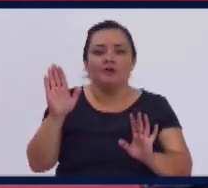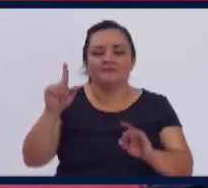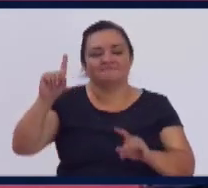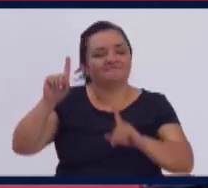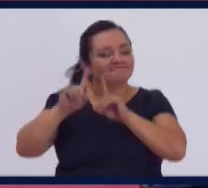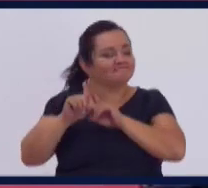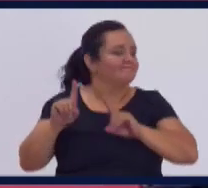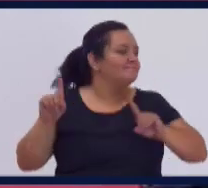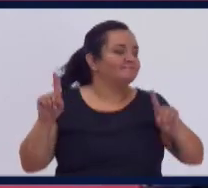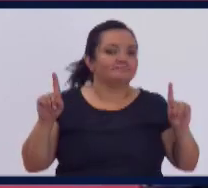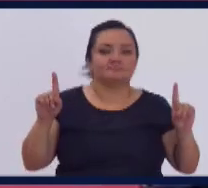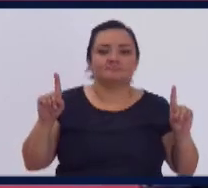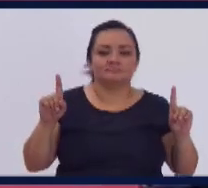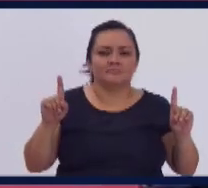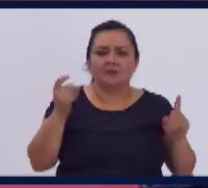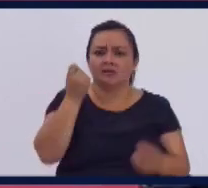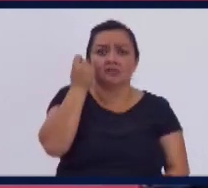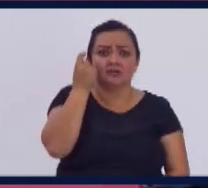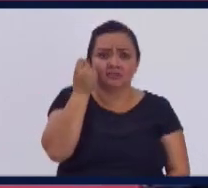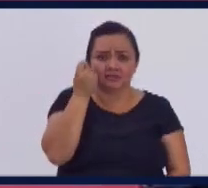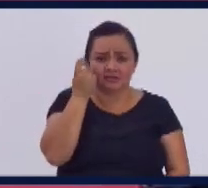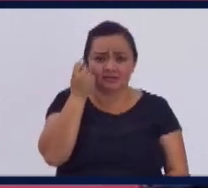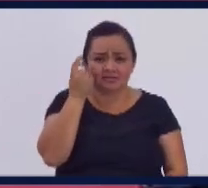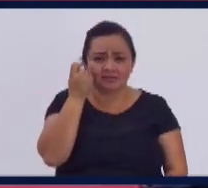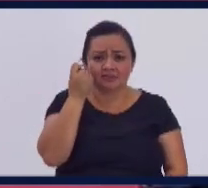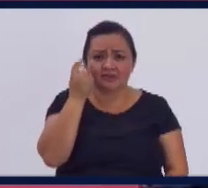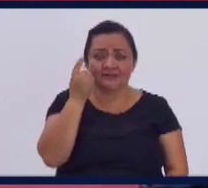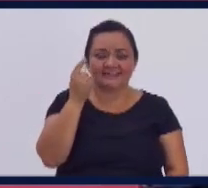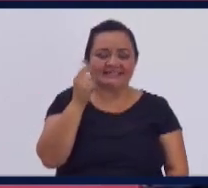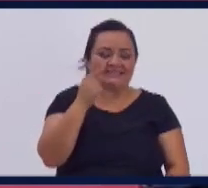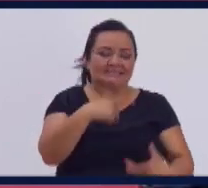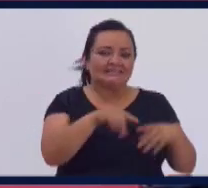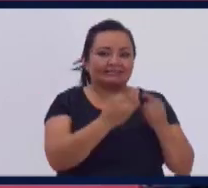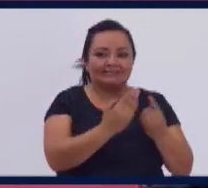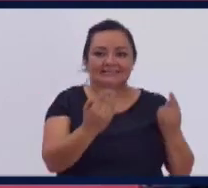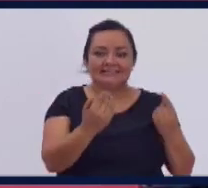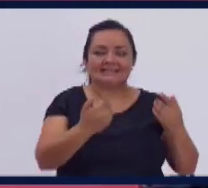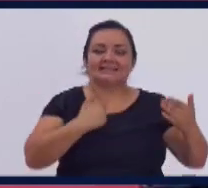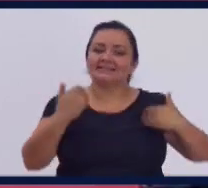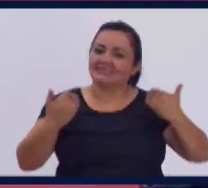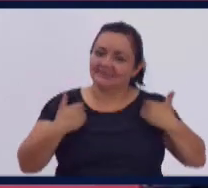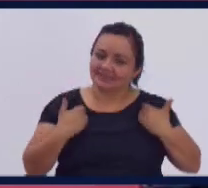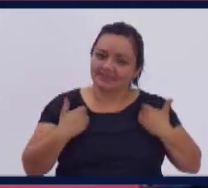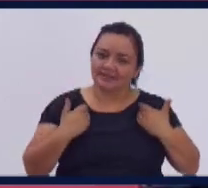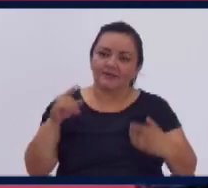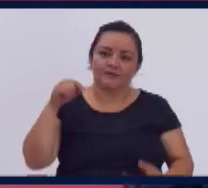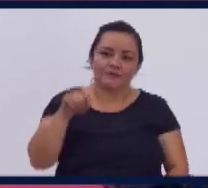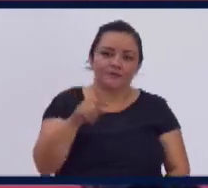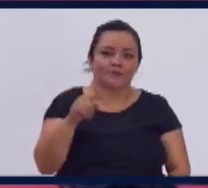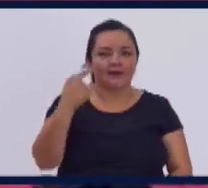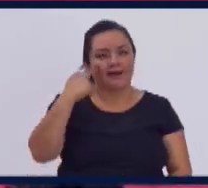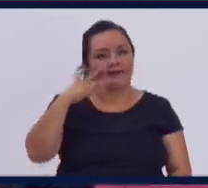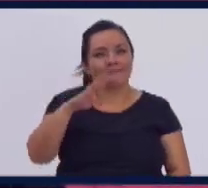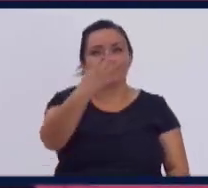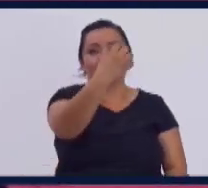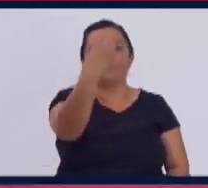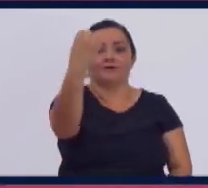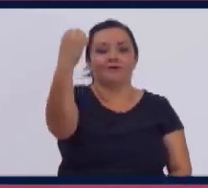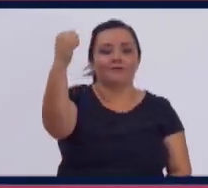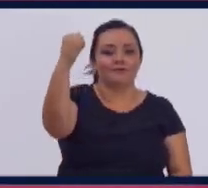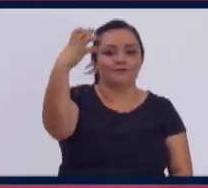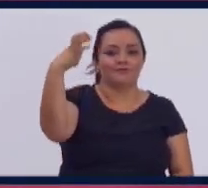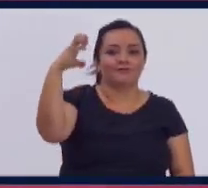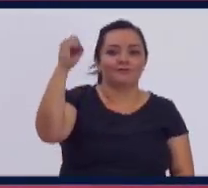ama. No entendió que en su contra hay un complot. Cuando alguien se pasa un semáforo, no quiero ser